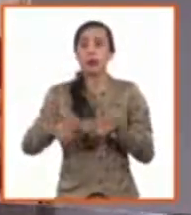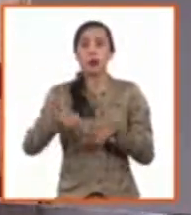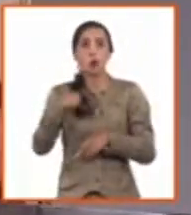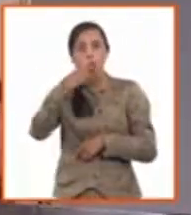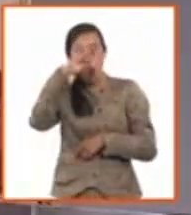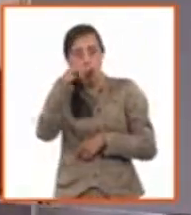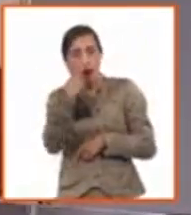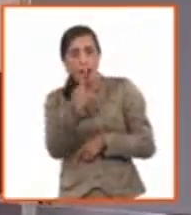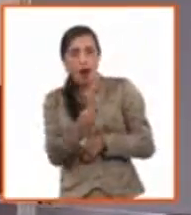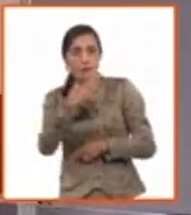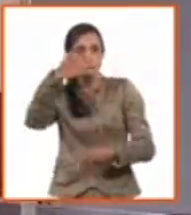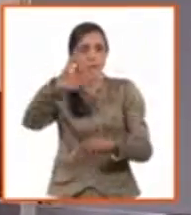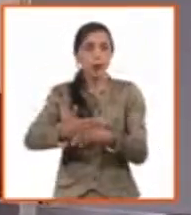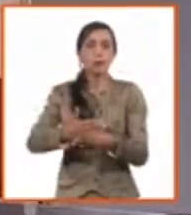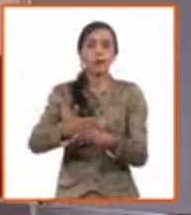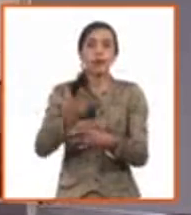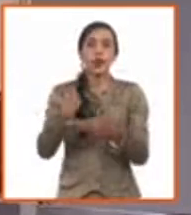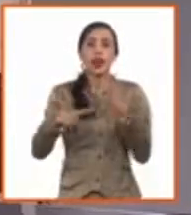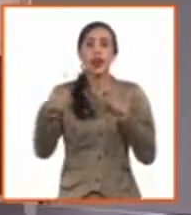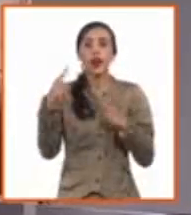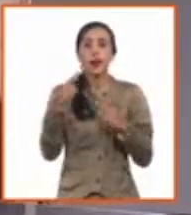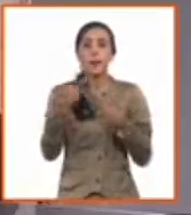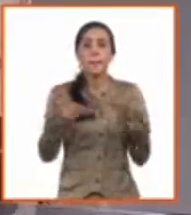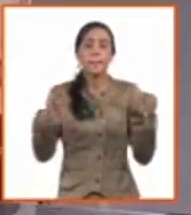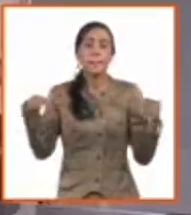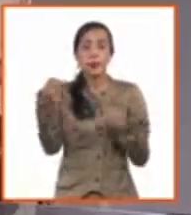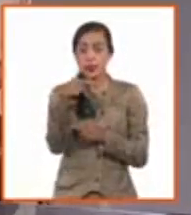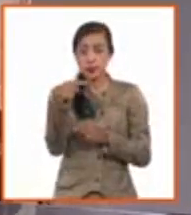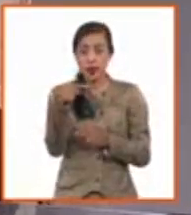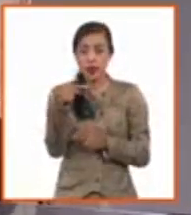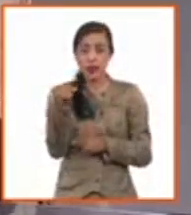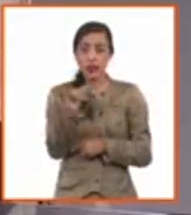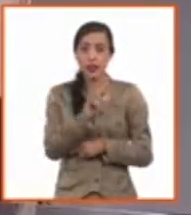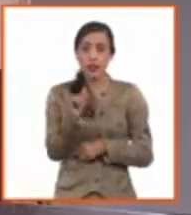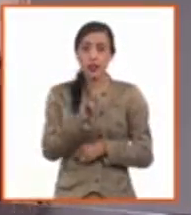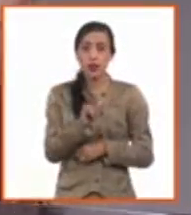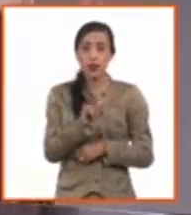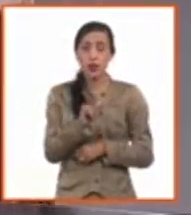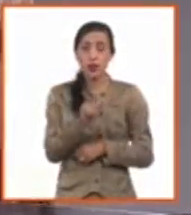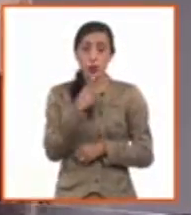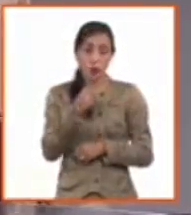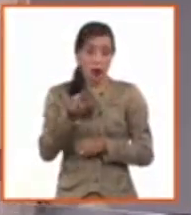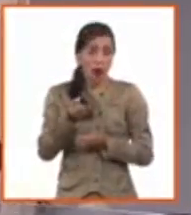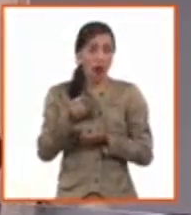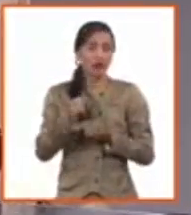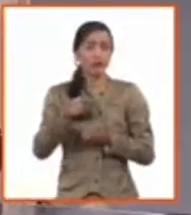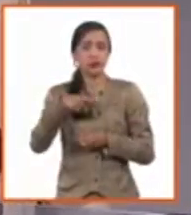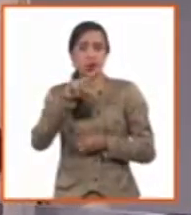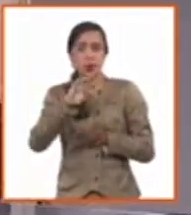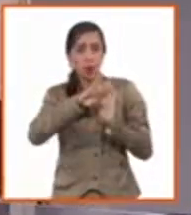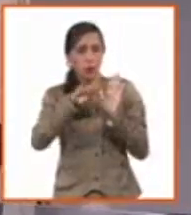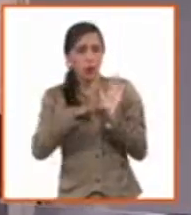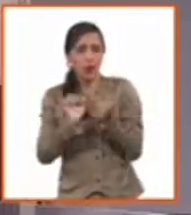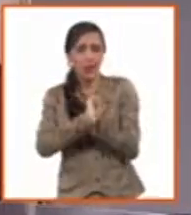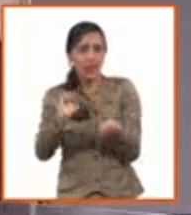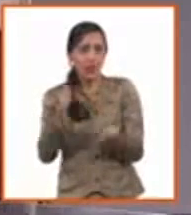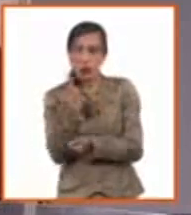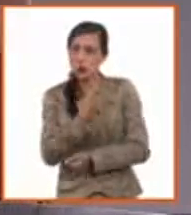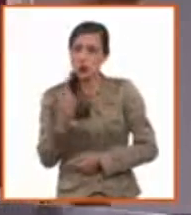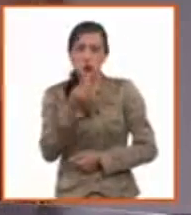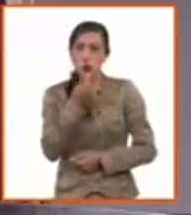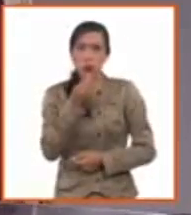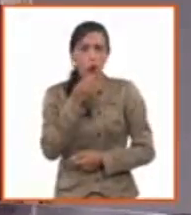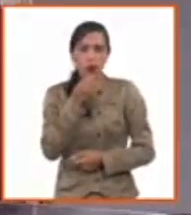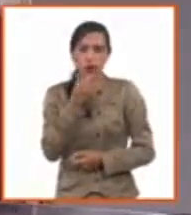pero es que además hay un sitio incluso que es principal hospedero de software libre que da al cual tampoco tenemos